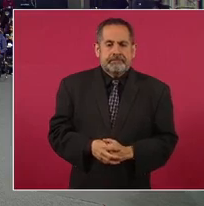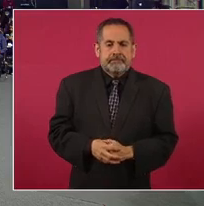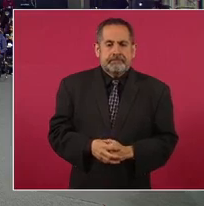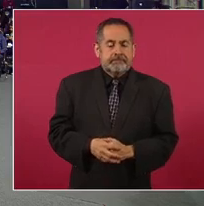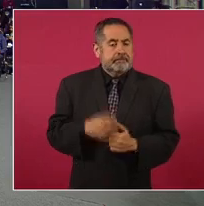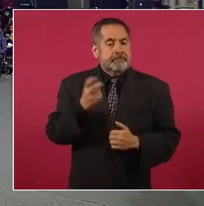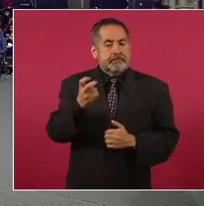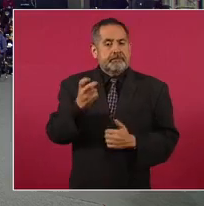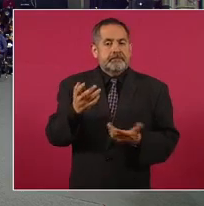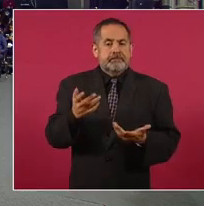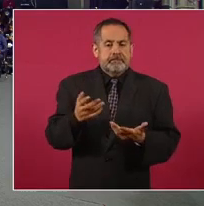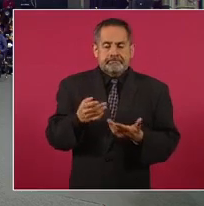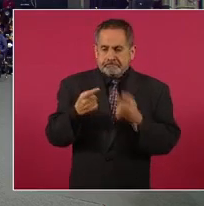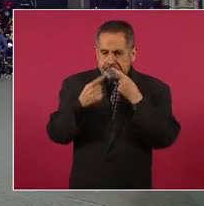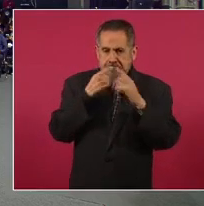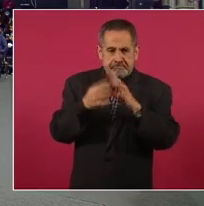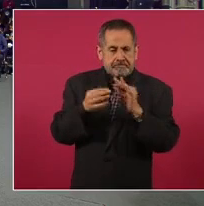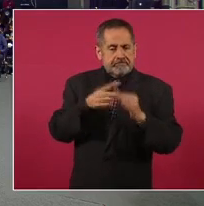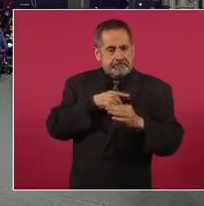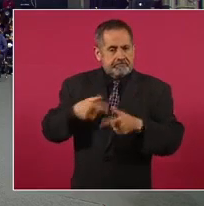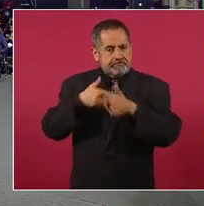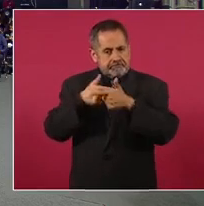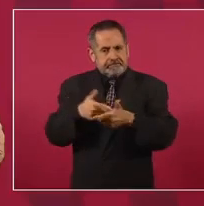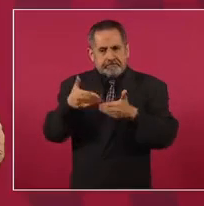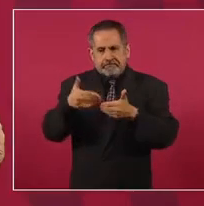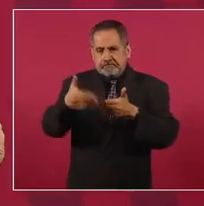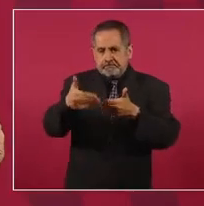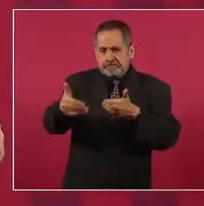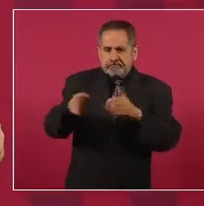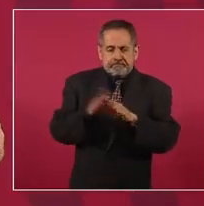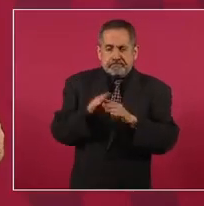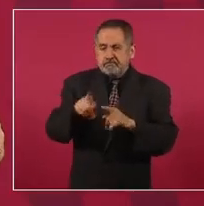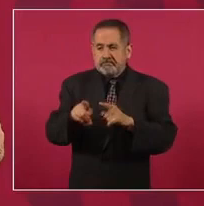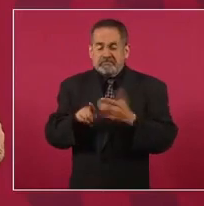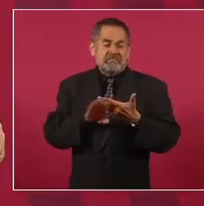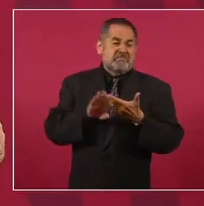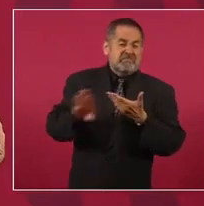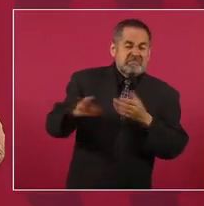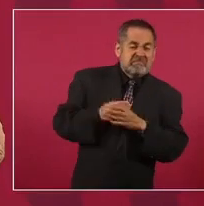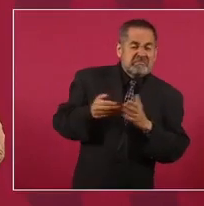Por eso hay que seguir combatiendo el racismo,